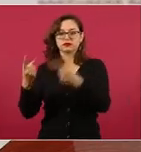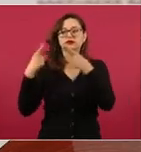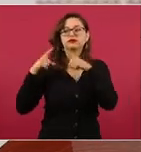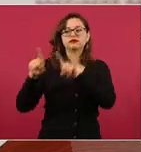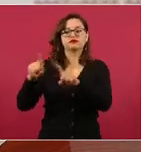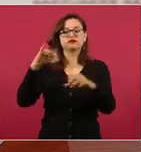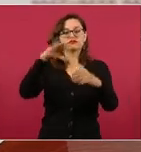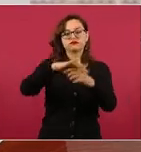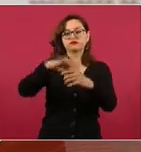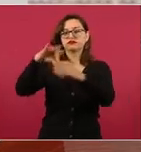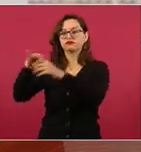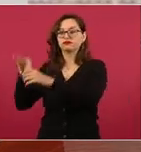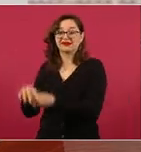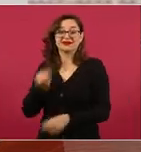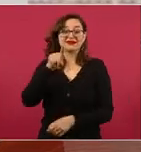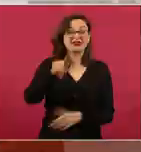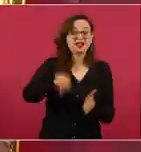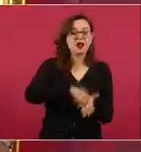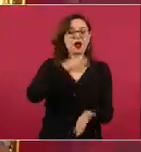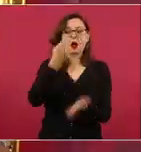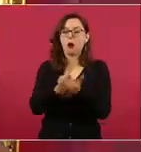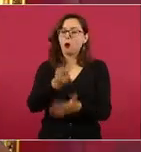fue donde hubo más participación.